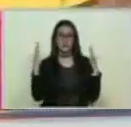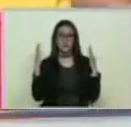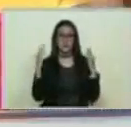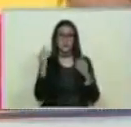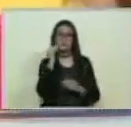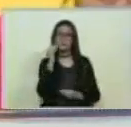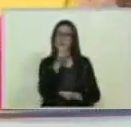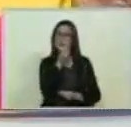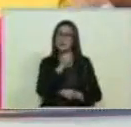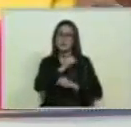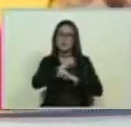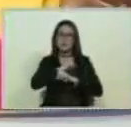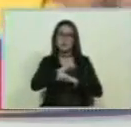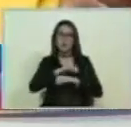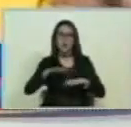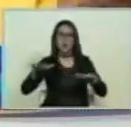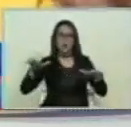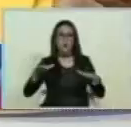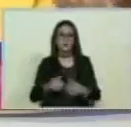besos.